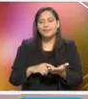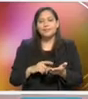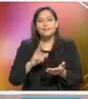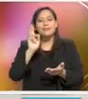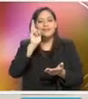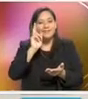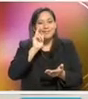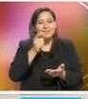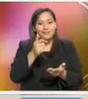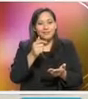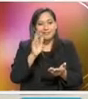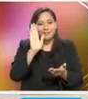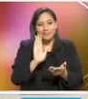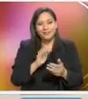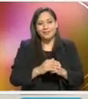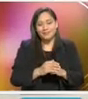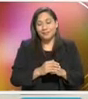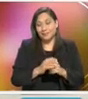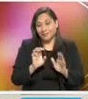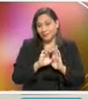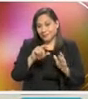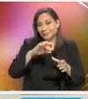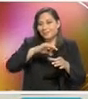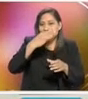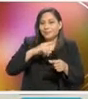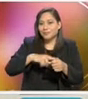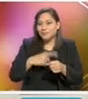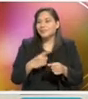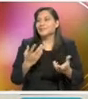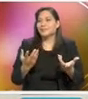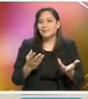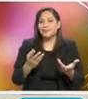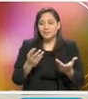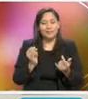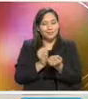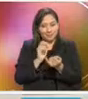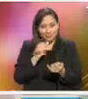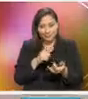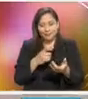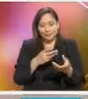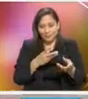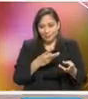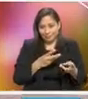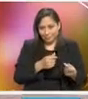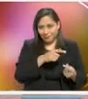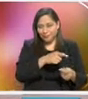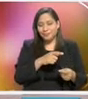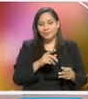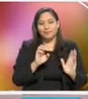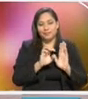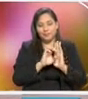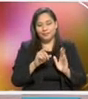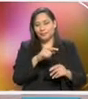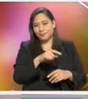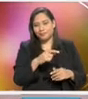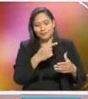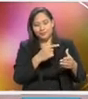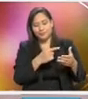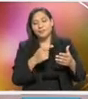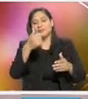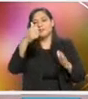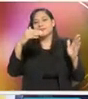ese es lo básico y es el ABC, y entonces ahorita vamos a ver cómo vamos a generar este ahorro, que es súper importante, y es lo que nos va a generar la